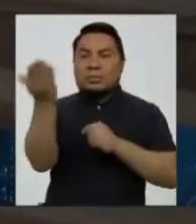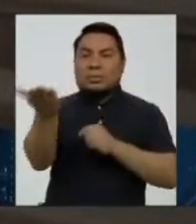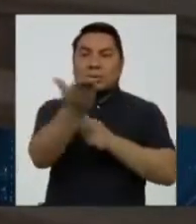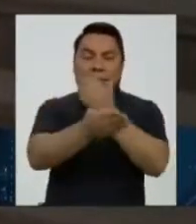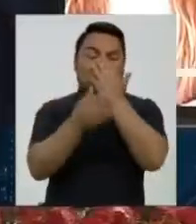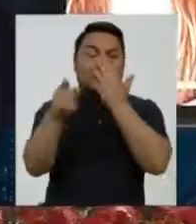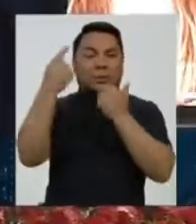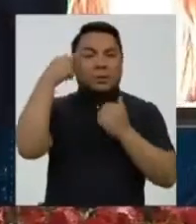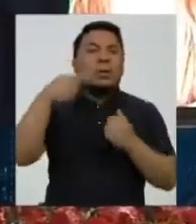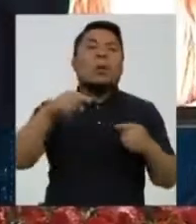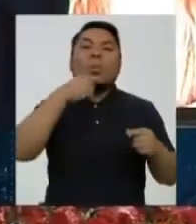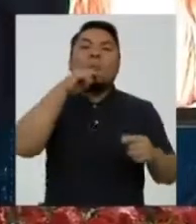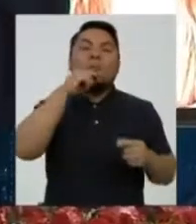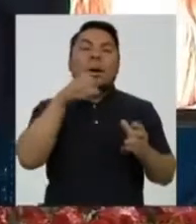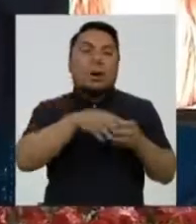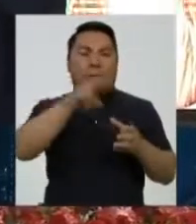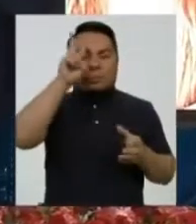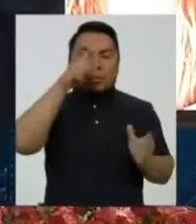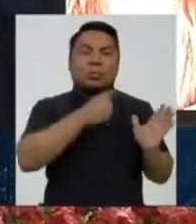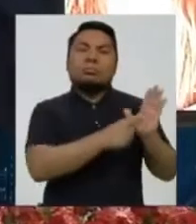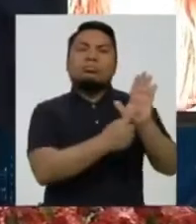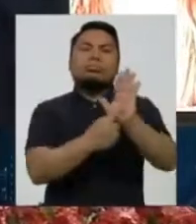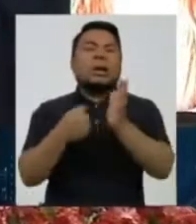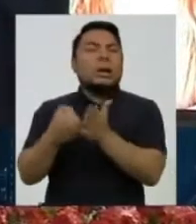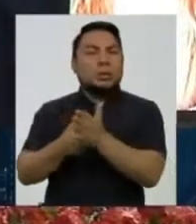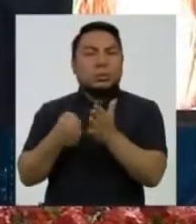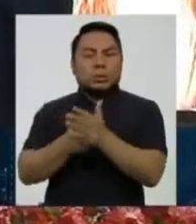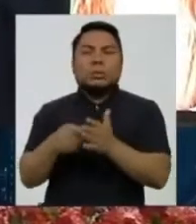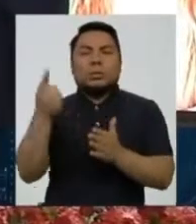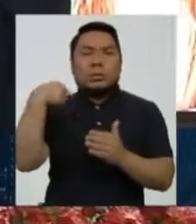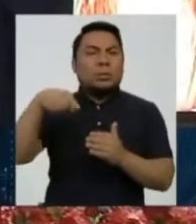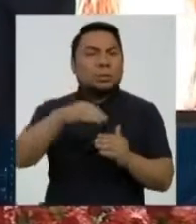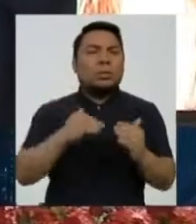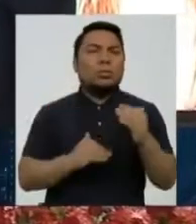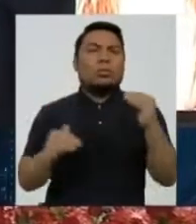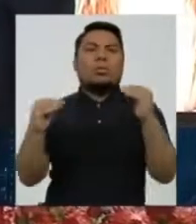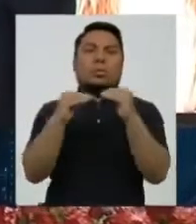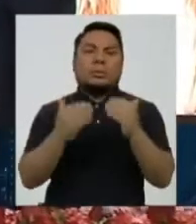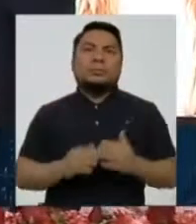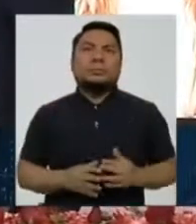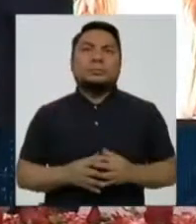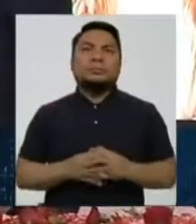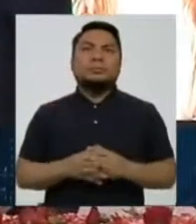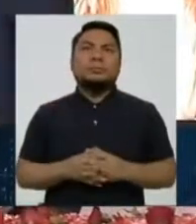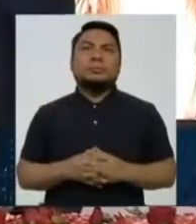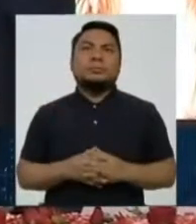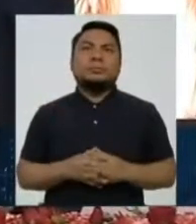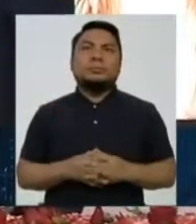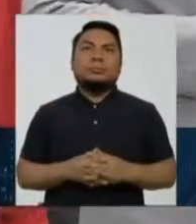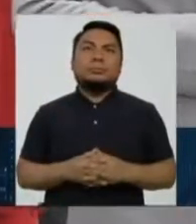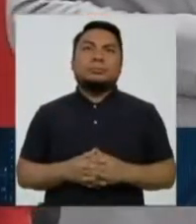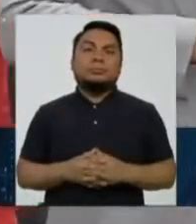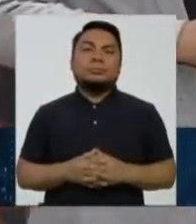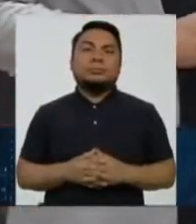relieve la situación de la mujer peruana, sobre todo la lucha por la igualdad de género. Una más, que